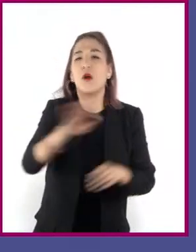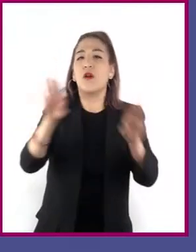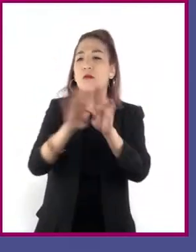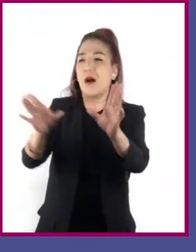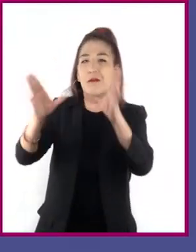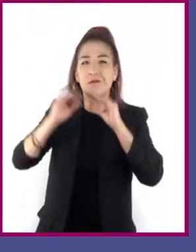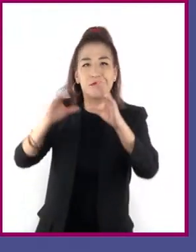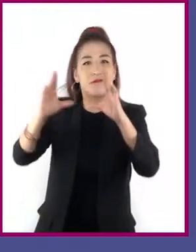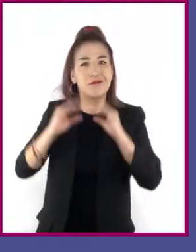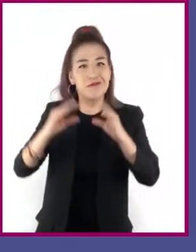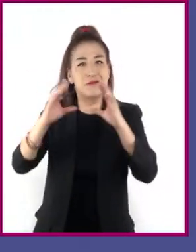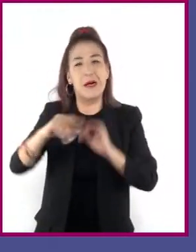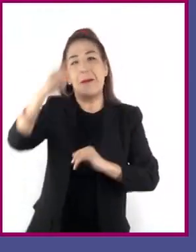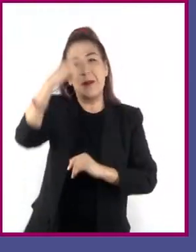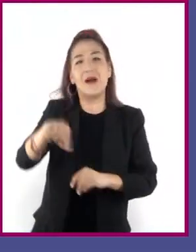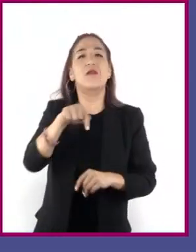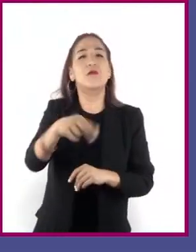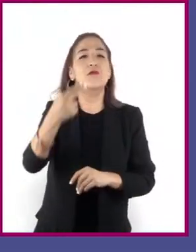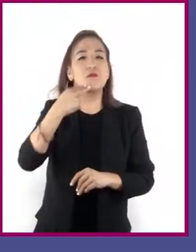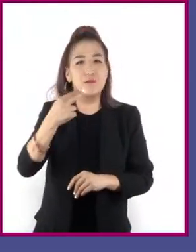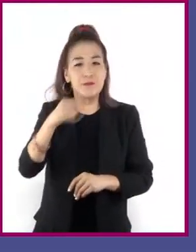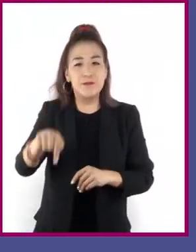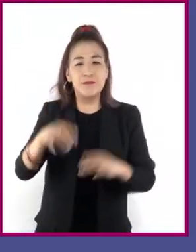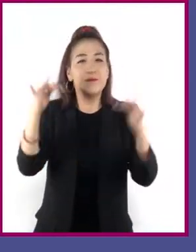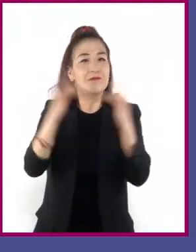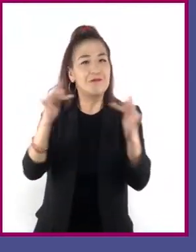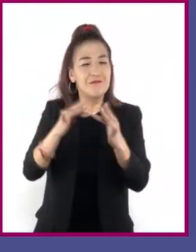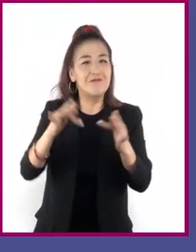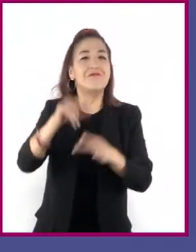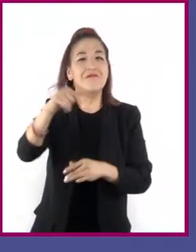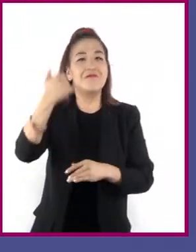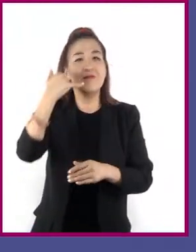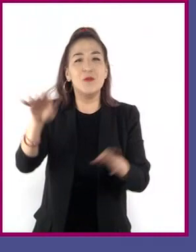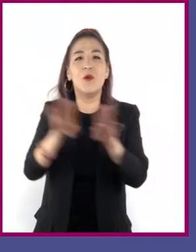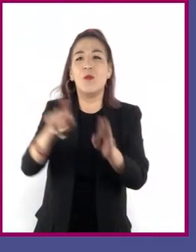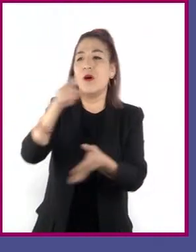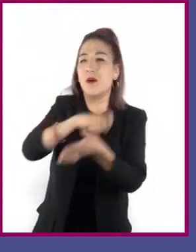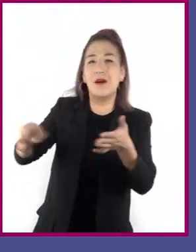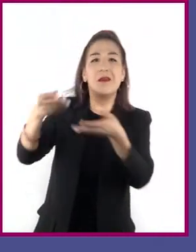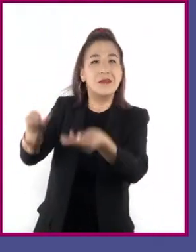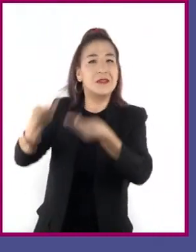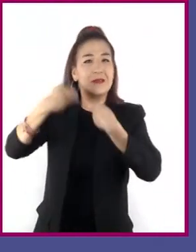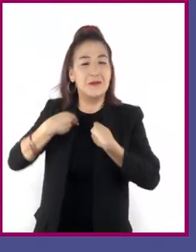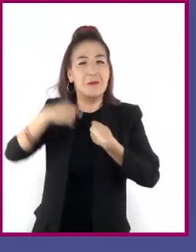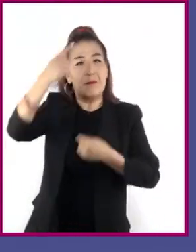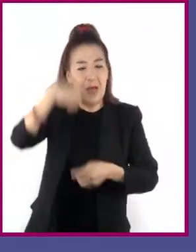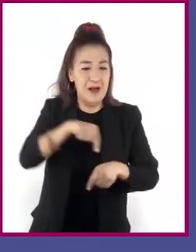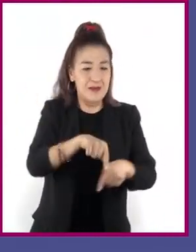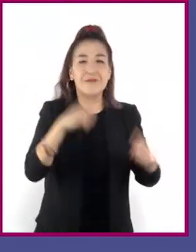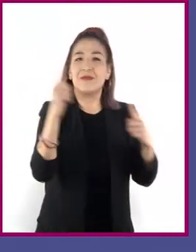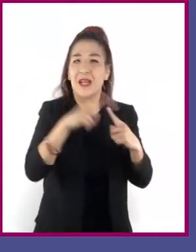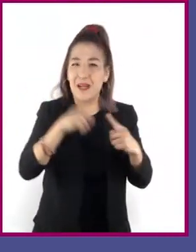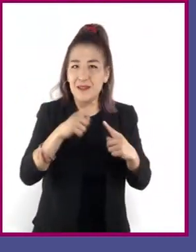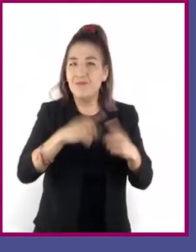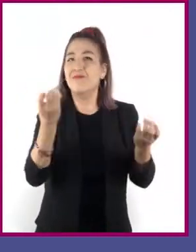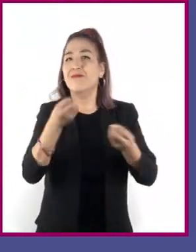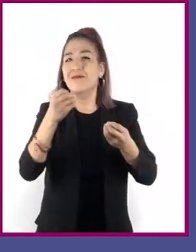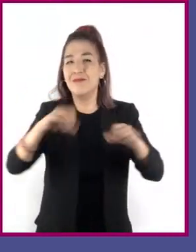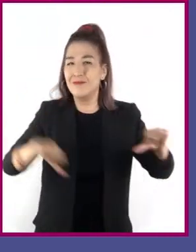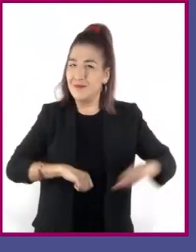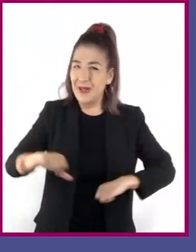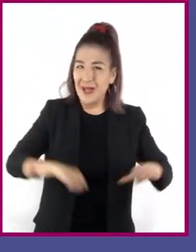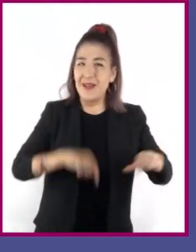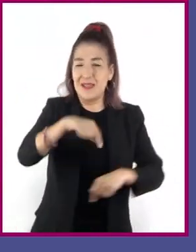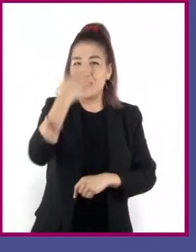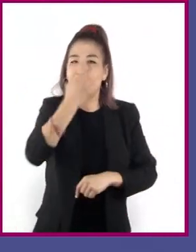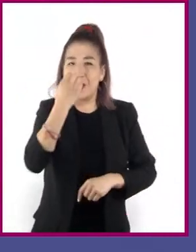que nos saltaron a la facilidad de tener estos aparatos como un auxiliar para nuestros trabajos no sé aquí principalmente